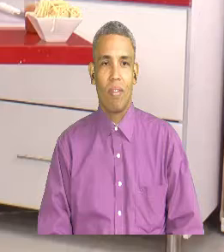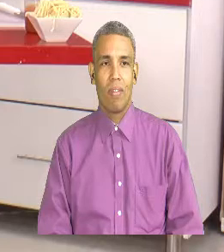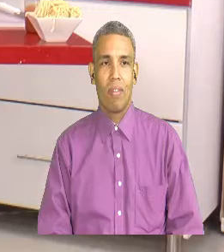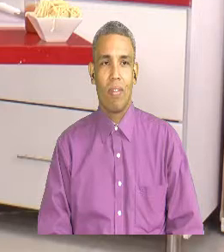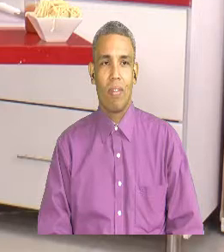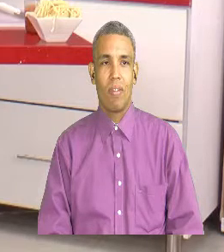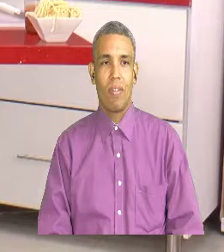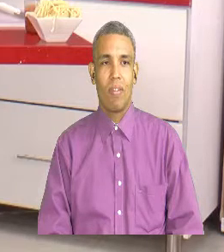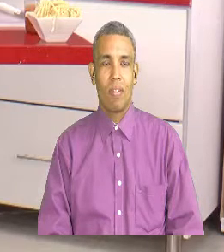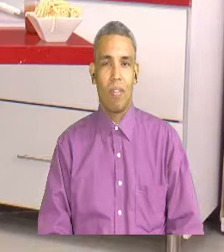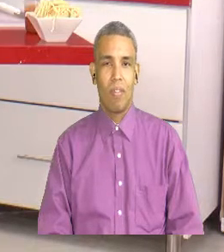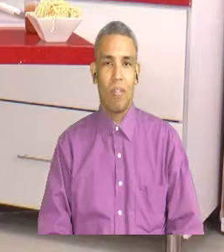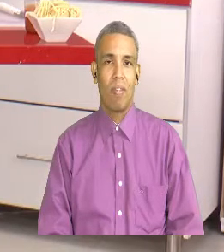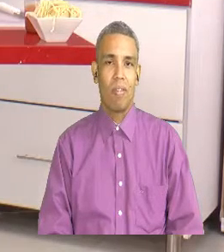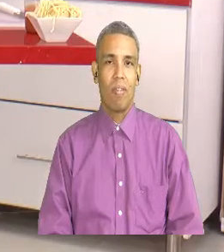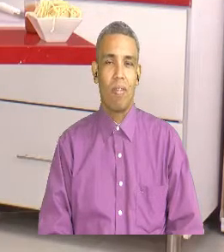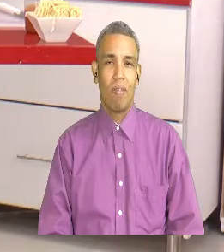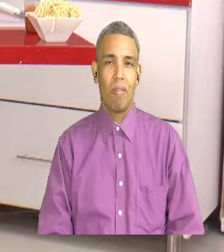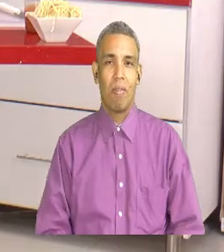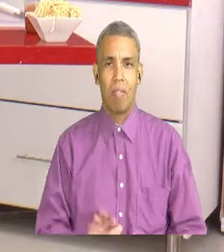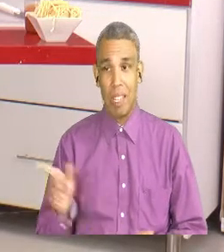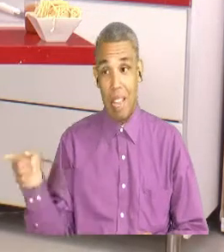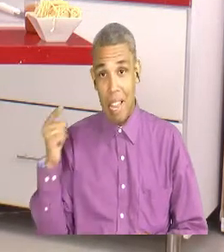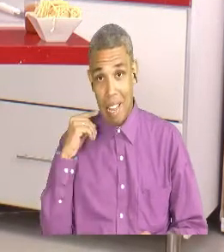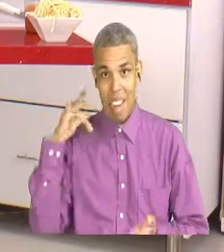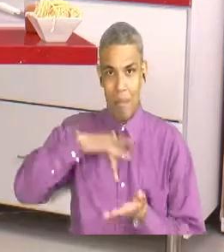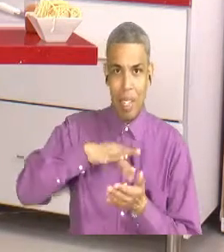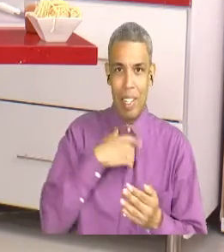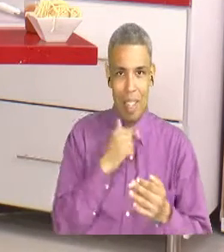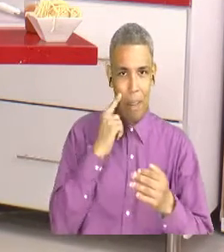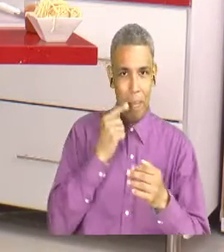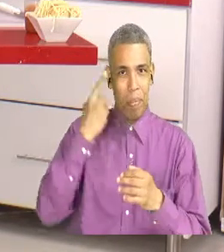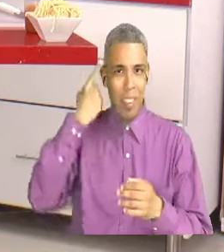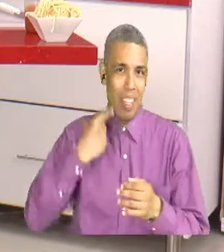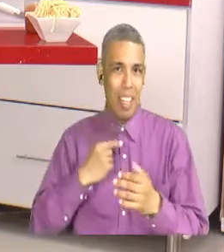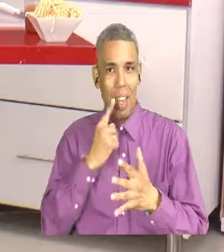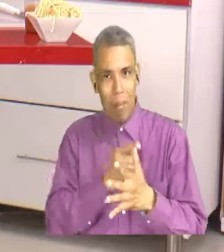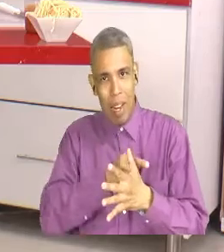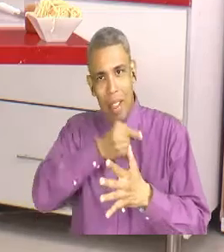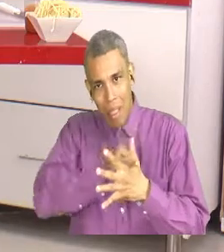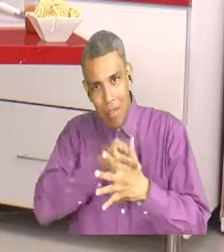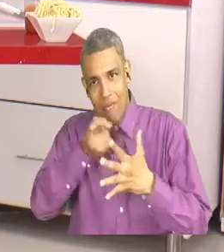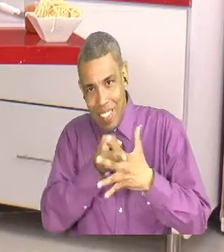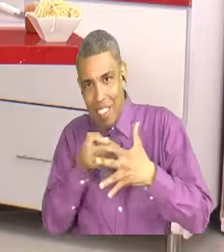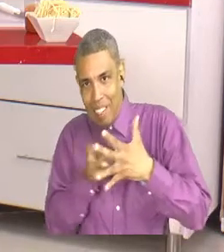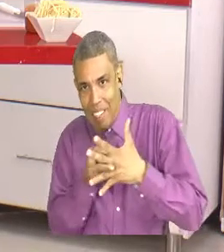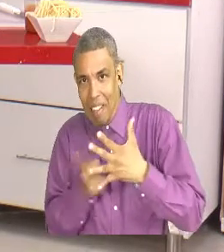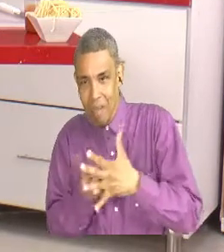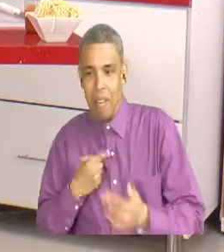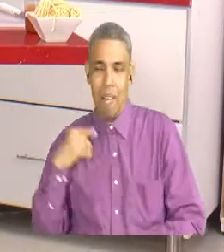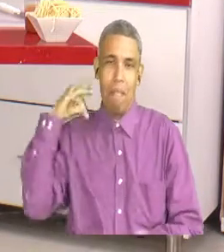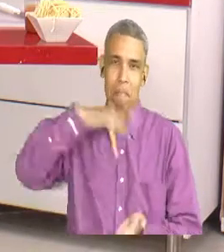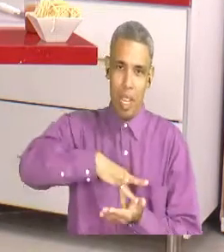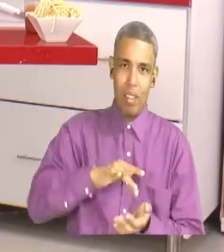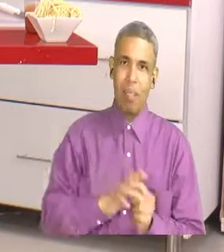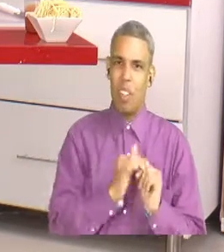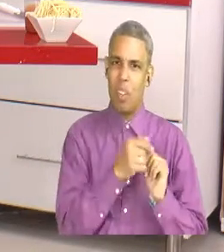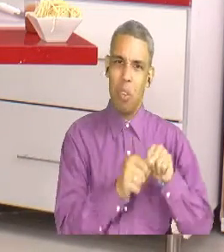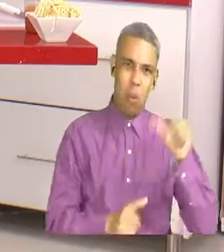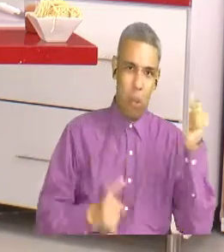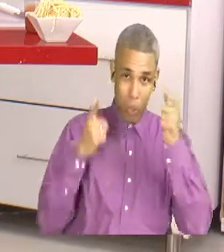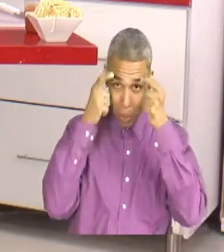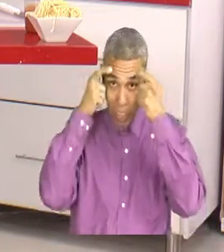Todos los días, de por medio. Día por medio. Que nos acompaña, como siempre, a nosotros aquí en este su programa, A Pedir de Boca. De entrada, quiero invitarlos, queridos televidentes, para que